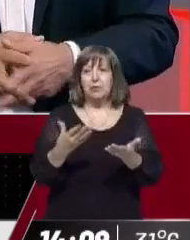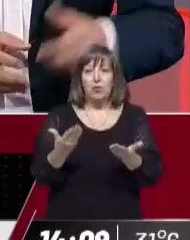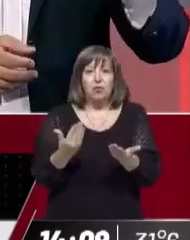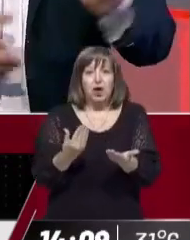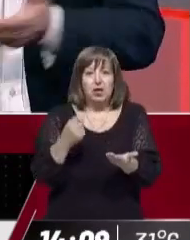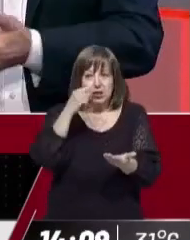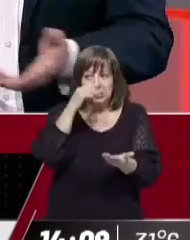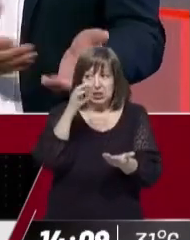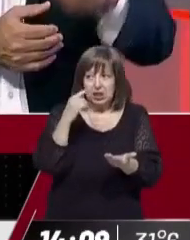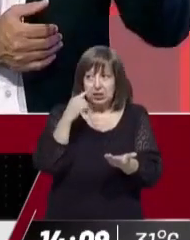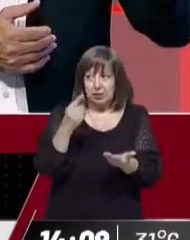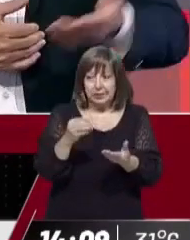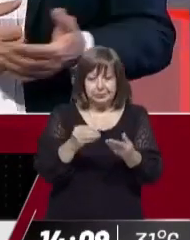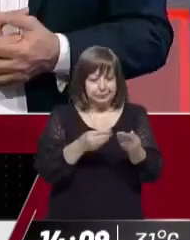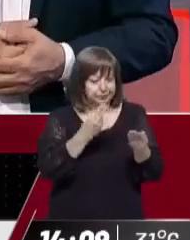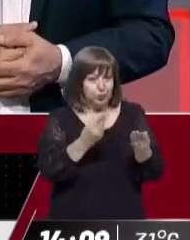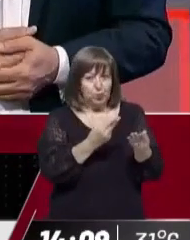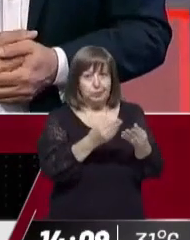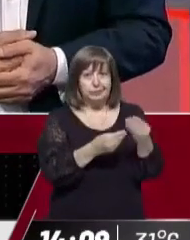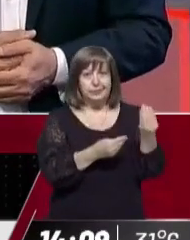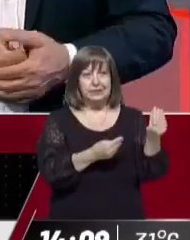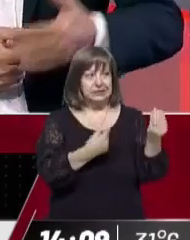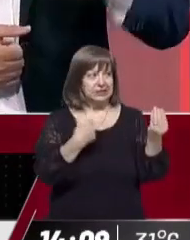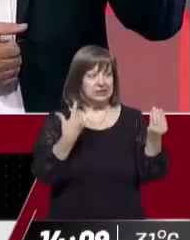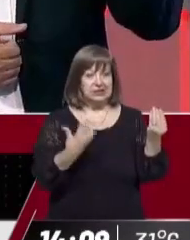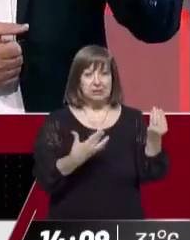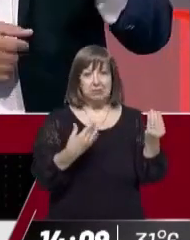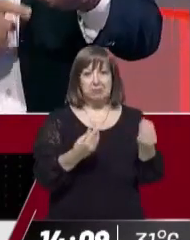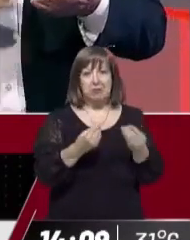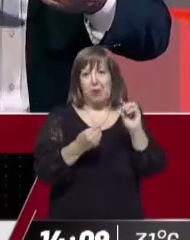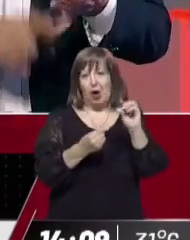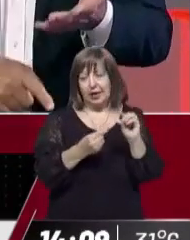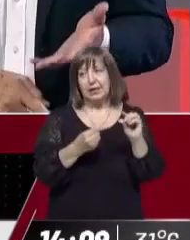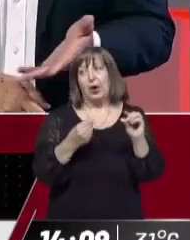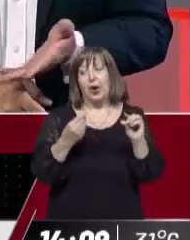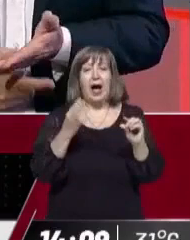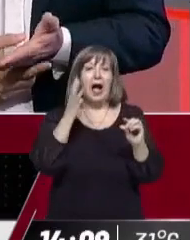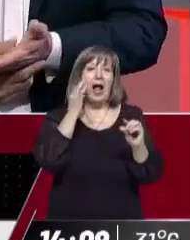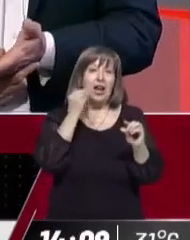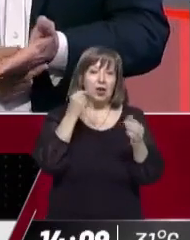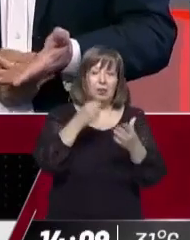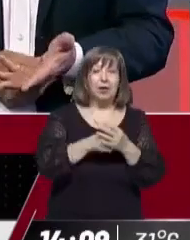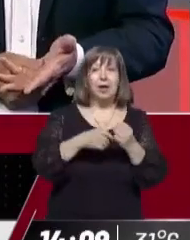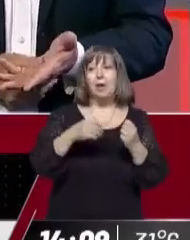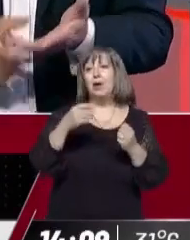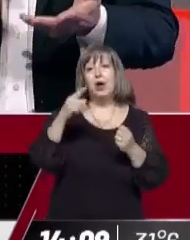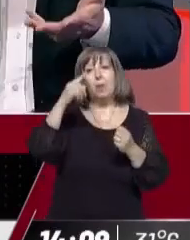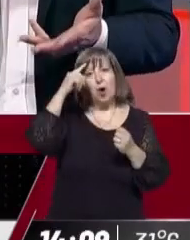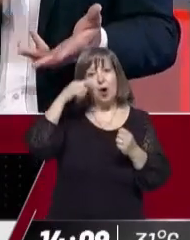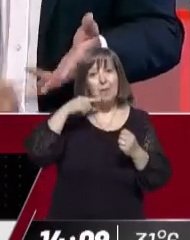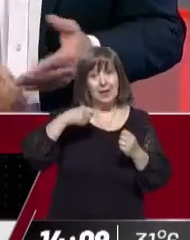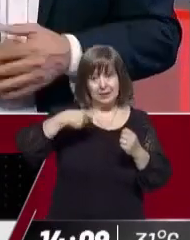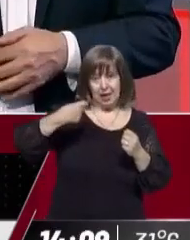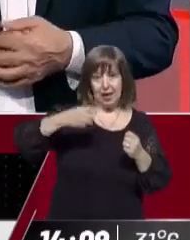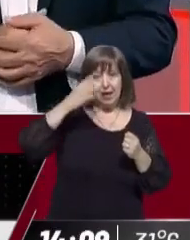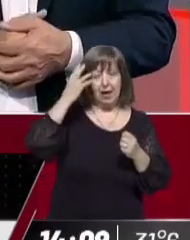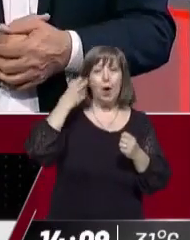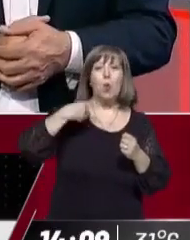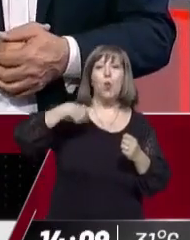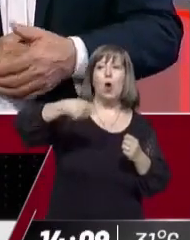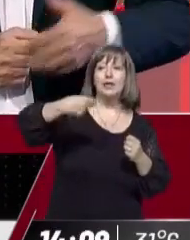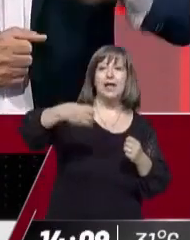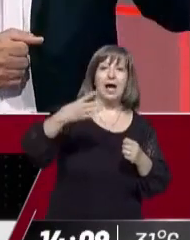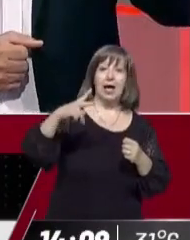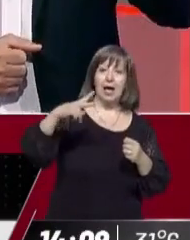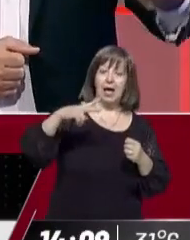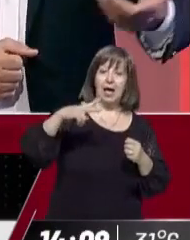insuficiente el precio, bueno, de cada uno de los productos de la canasta escolar. Pero además, la cuota de los colegios, lo marcaban ustedes. A eso hay que